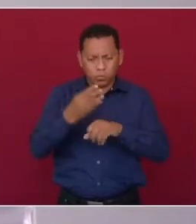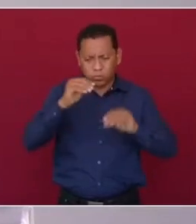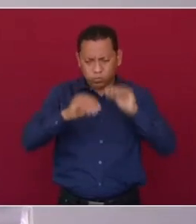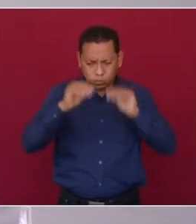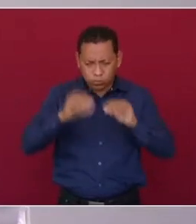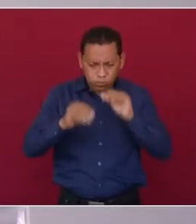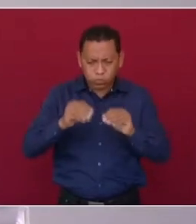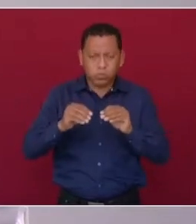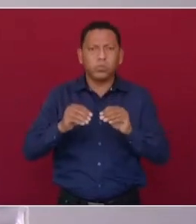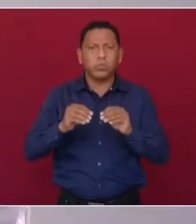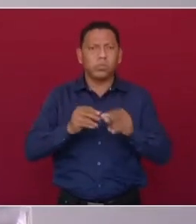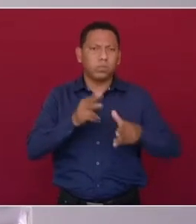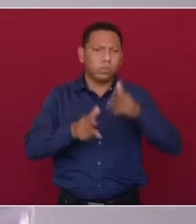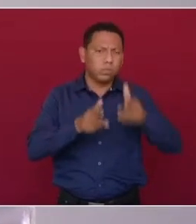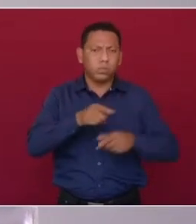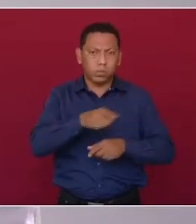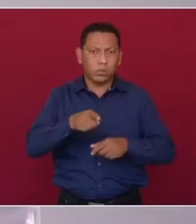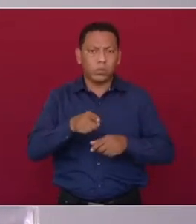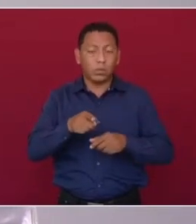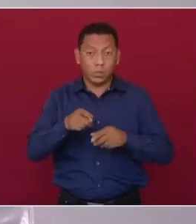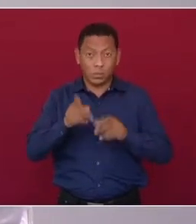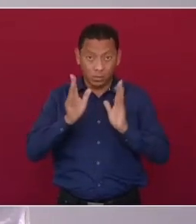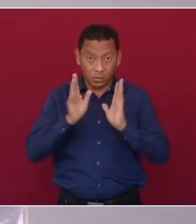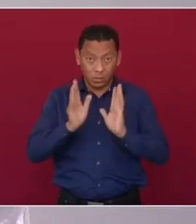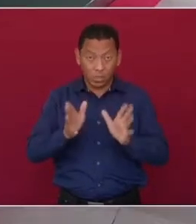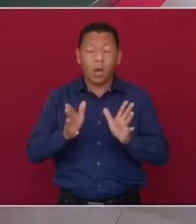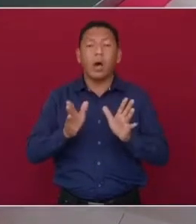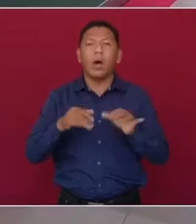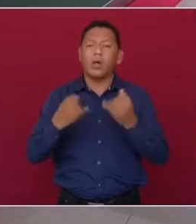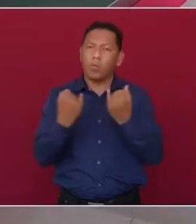del ferrocarril. Ya también se